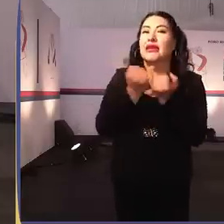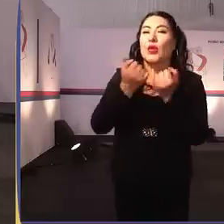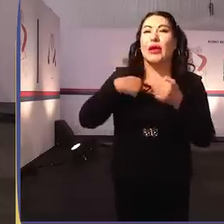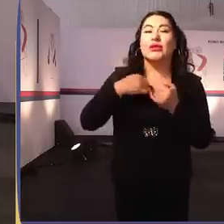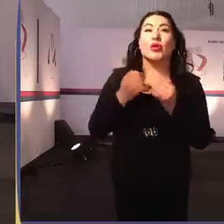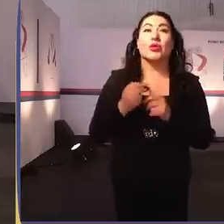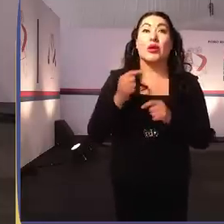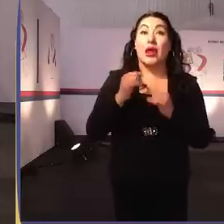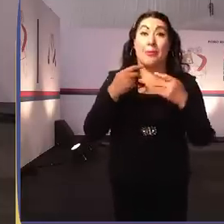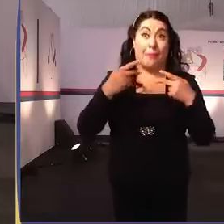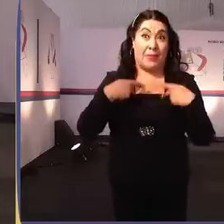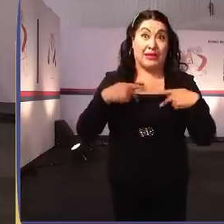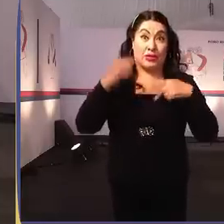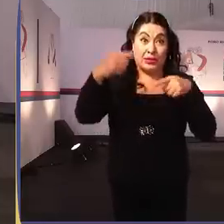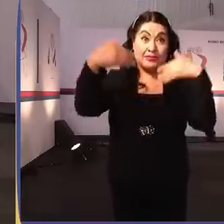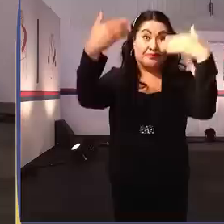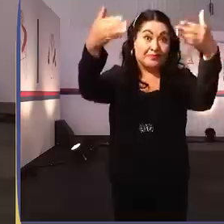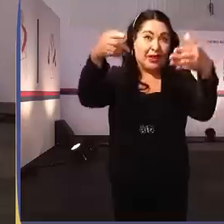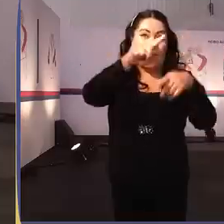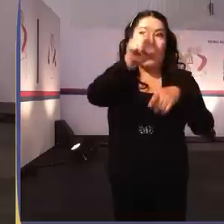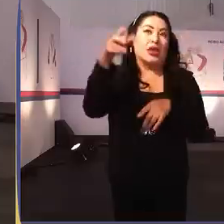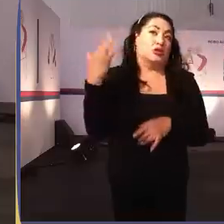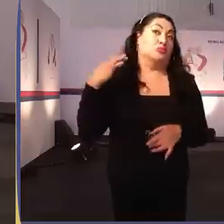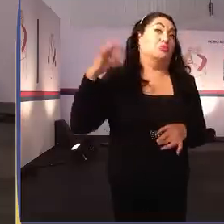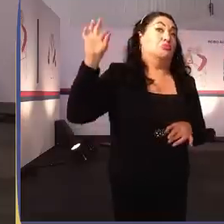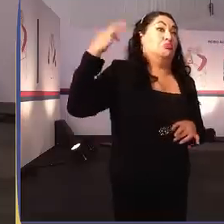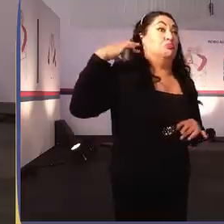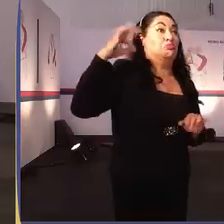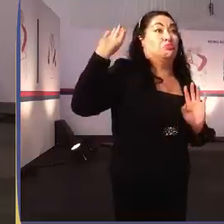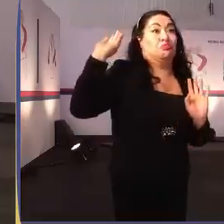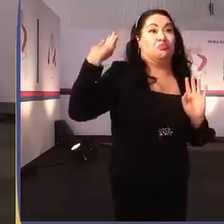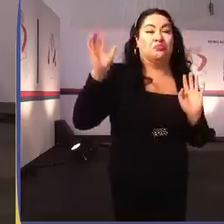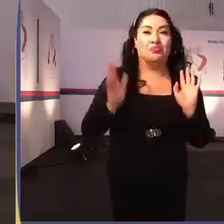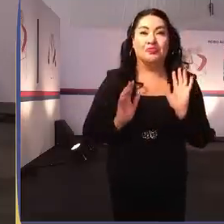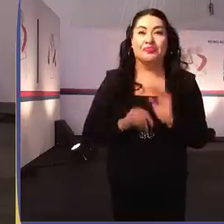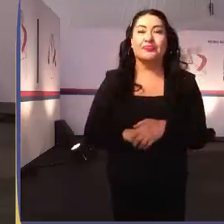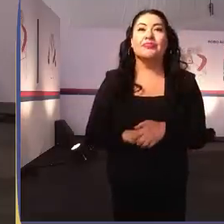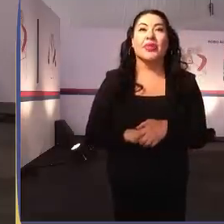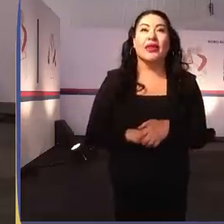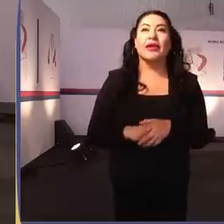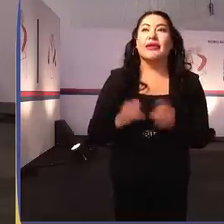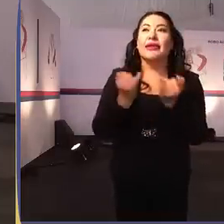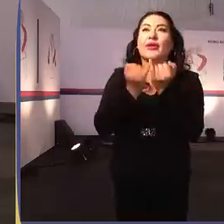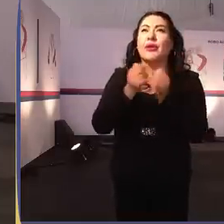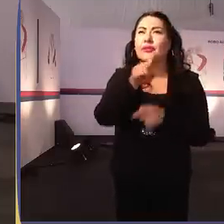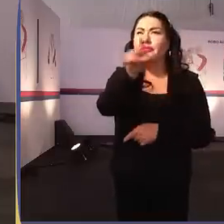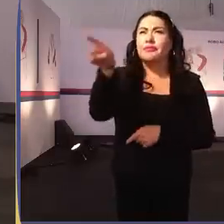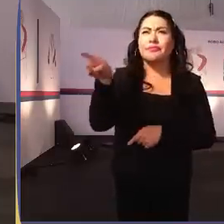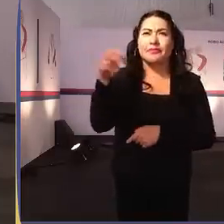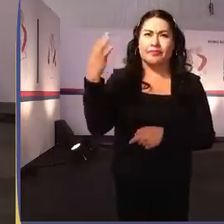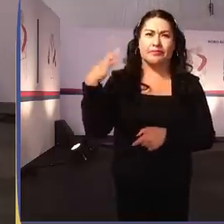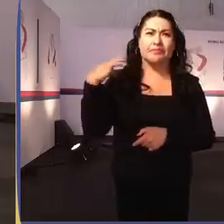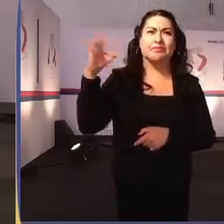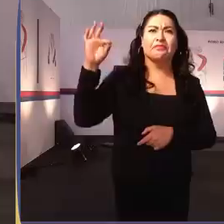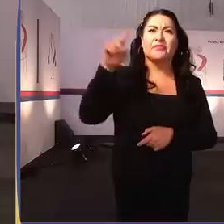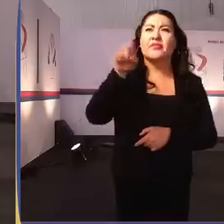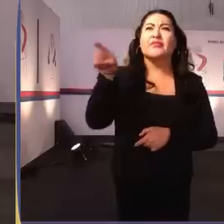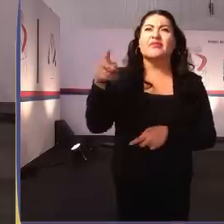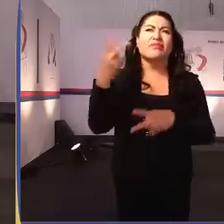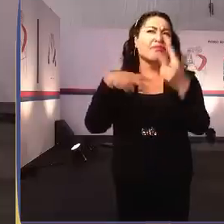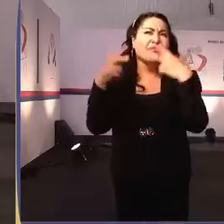fondo han de ser voluntarios de limpio corazón, mano. Los del fondo de este lado, ¿qué vinieron así